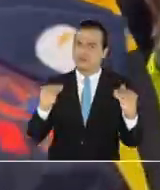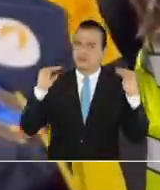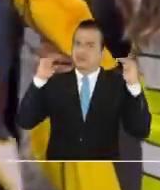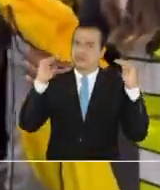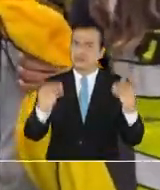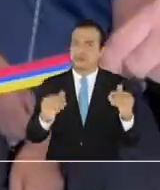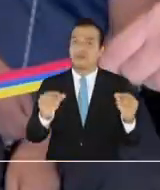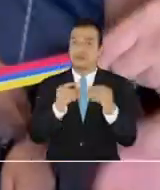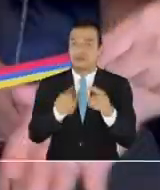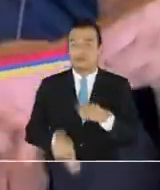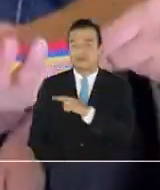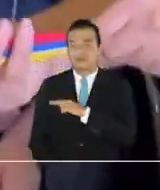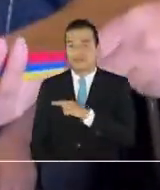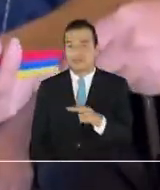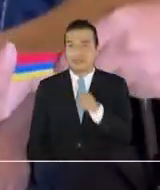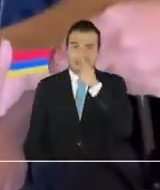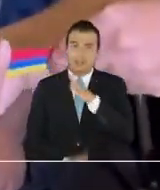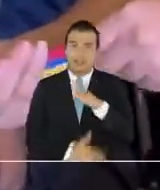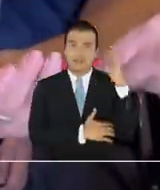deportivos paranacionales